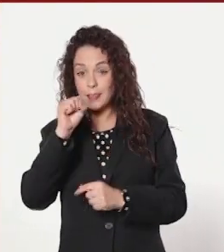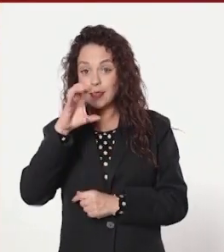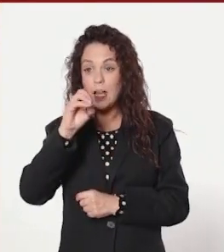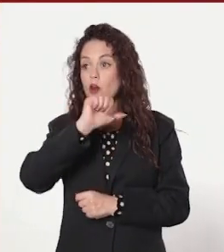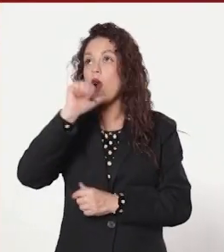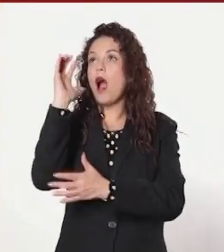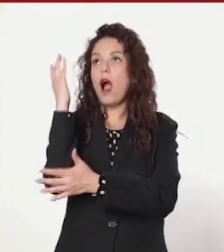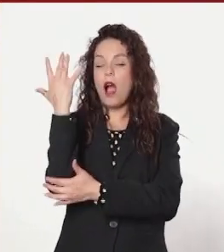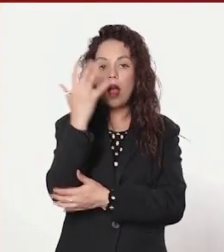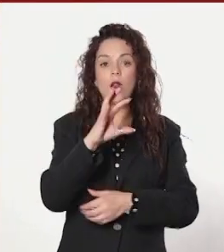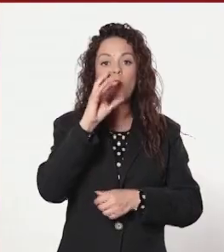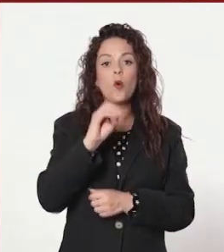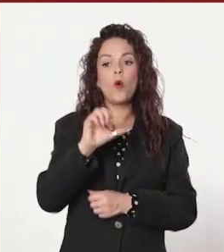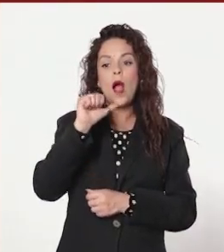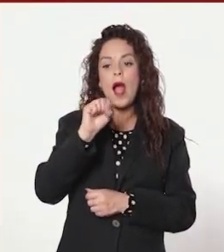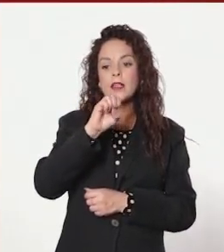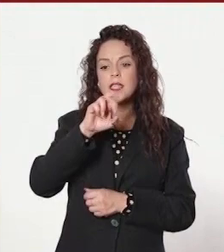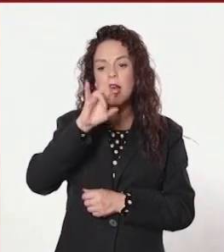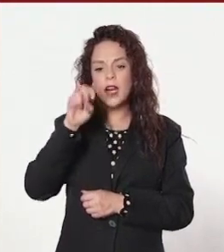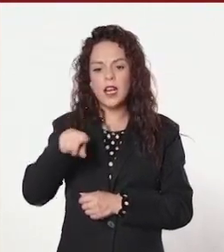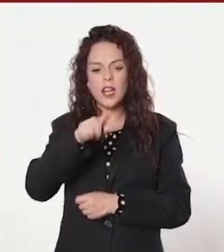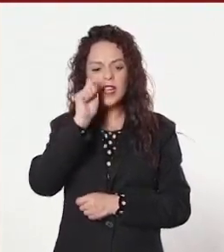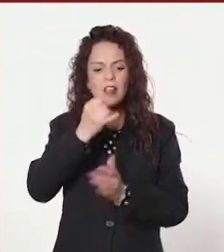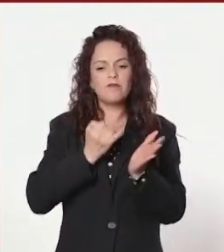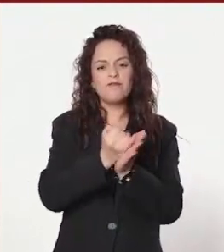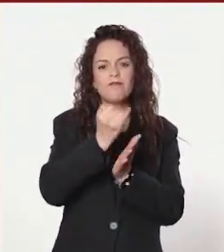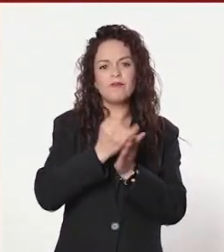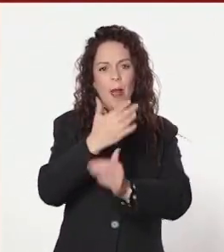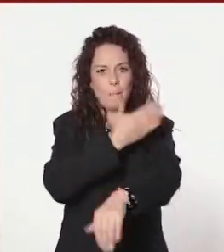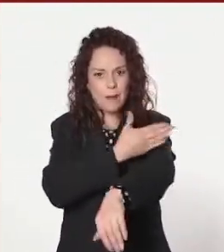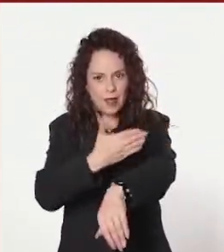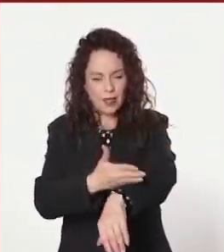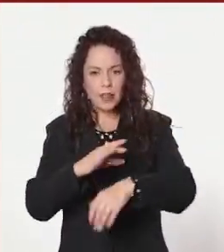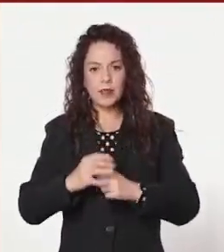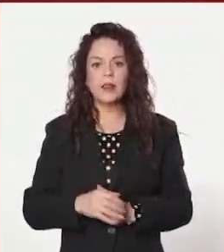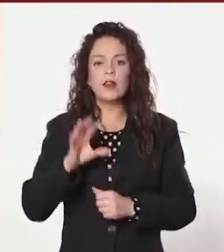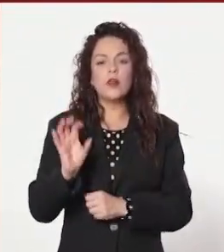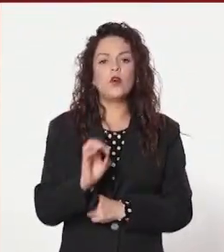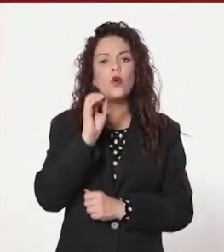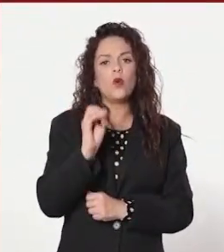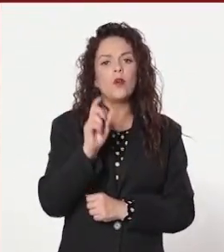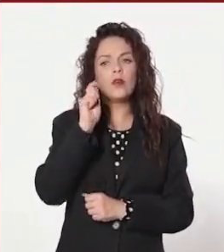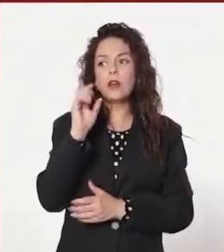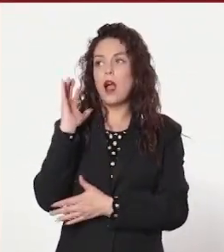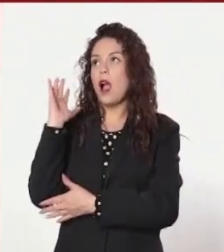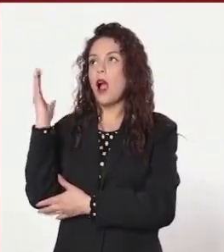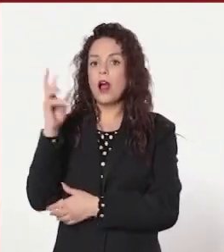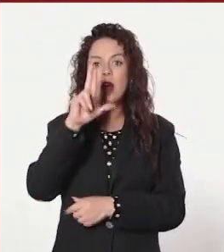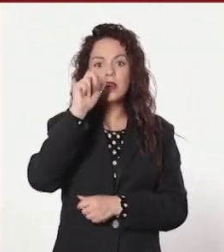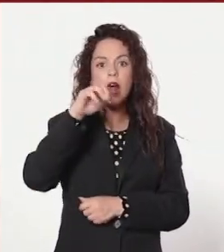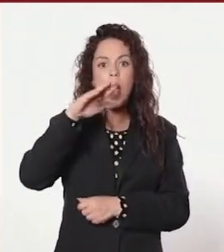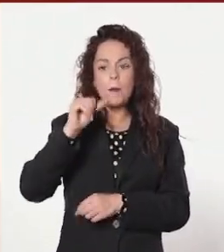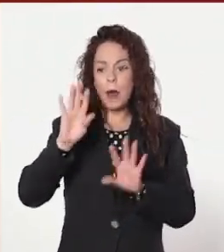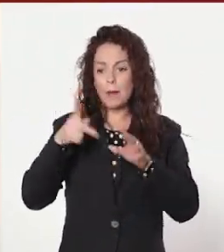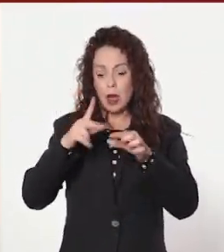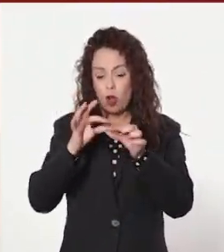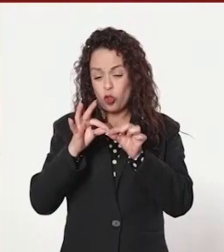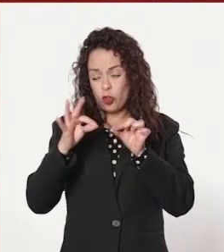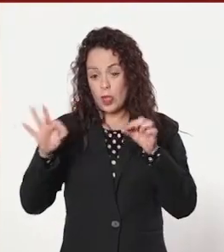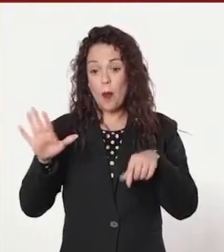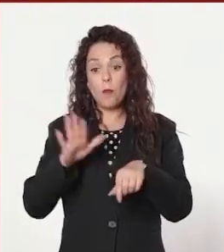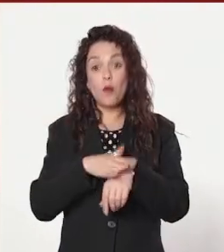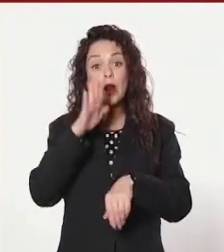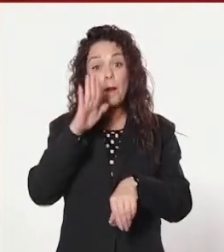puede ser acerrín, puede ser viruta, puede ser algunos trozos de nuestros árboles, de las ramas, pero de las delgaditas, porque entre